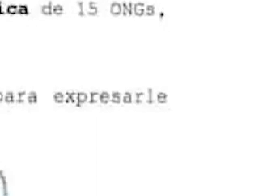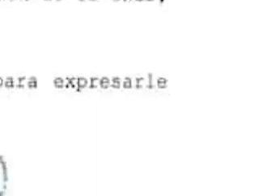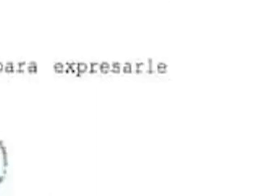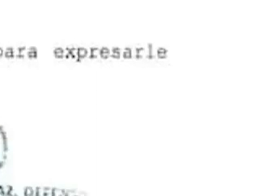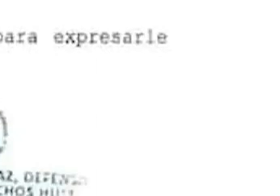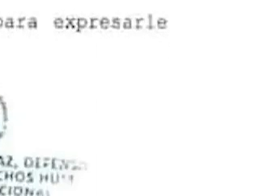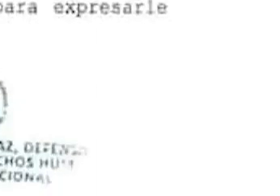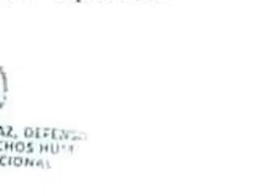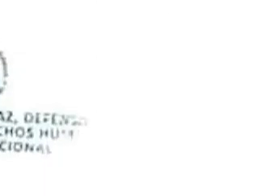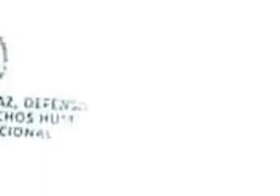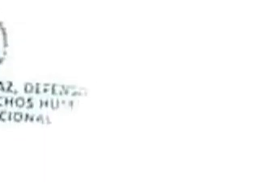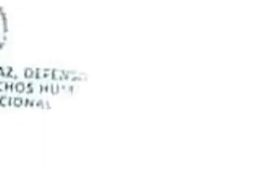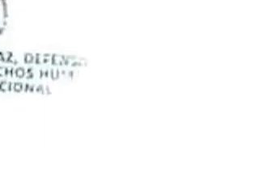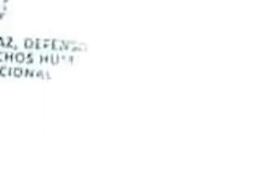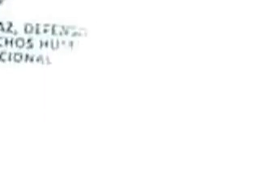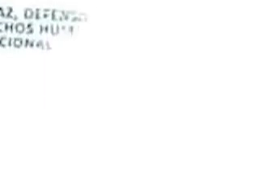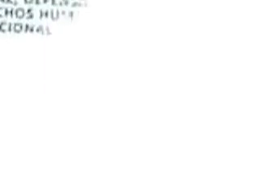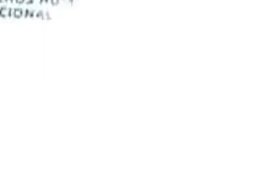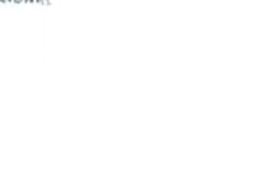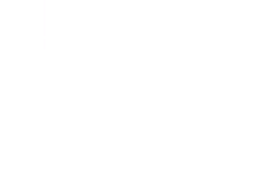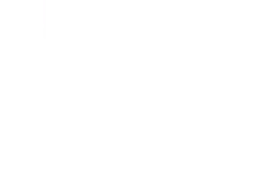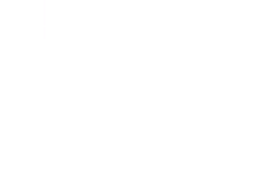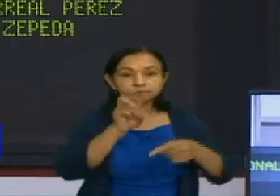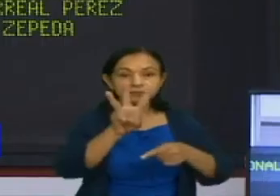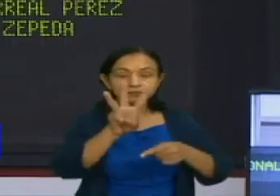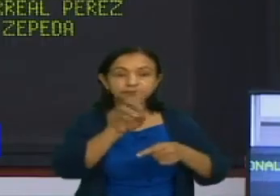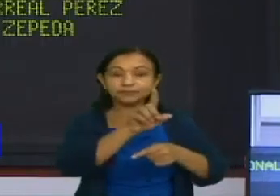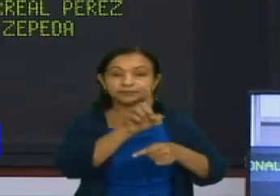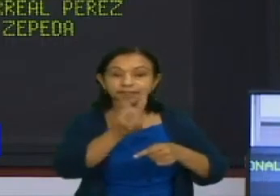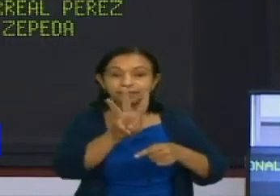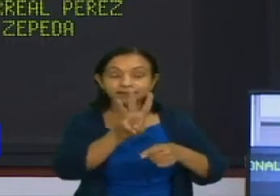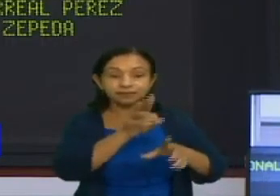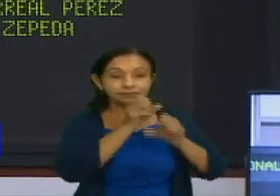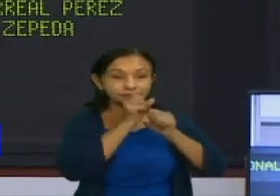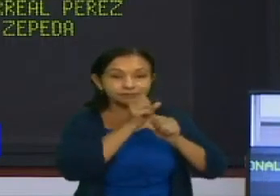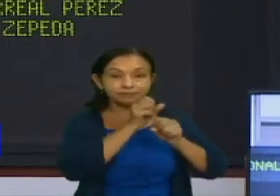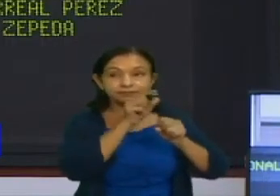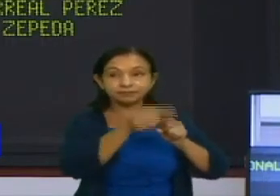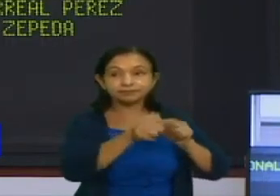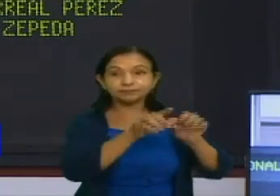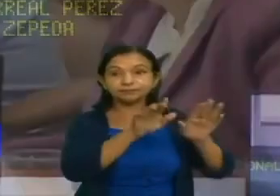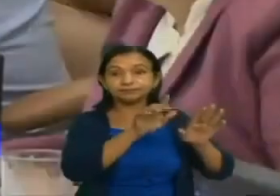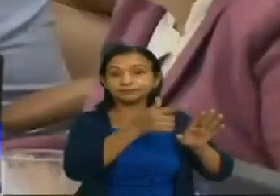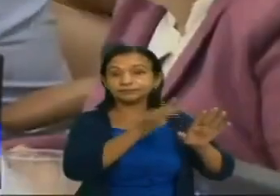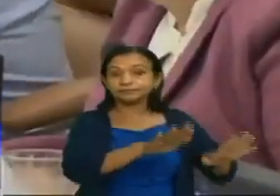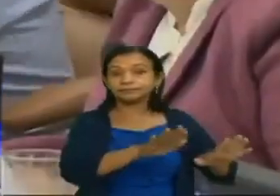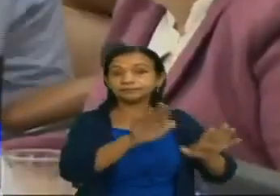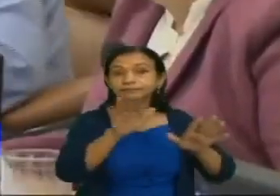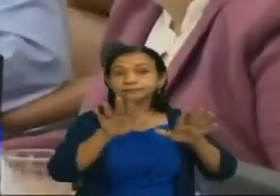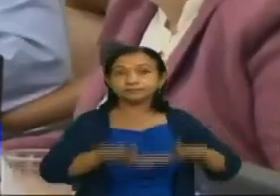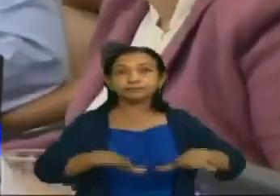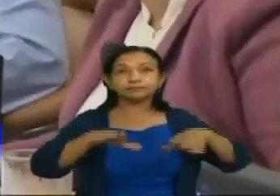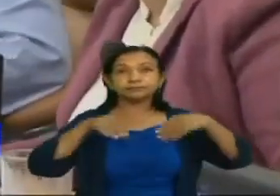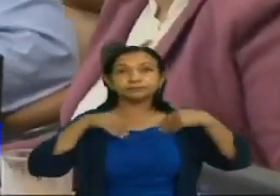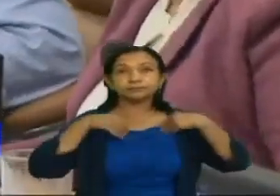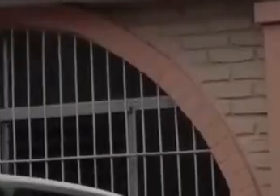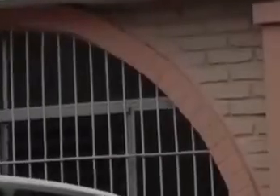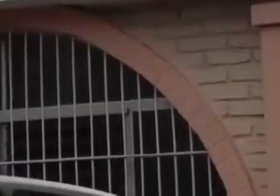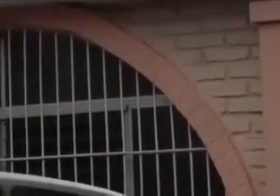la dictadura en los últimos 3 años y medio. En lo que va de 2022, el régimen ha anulado